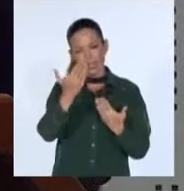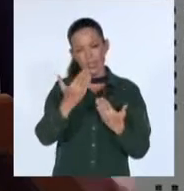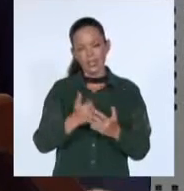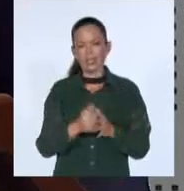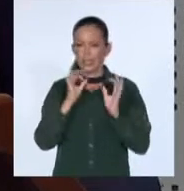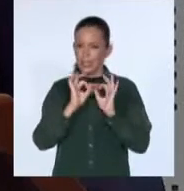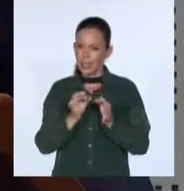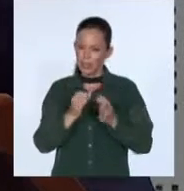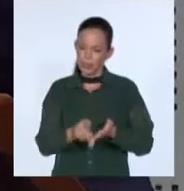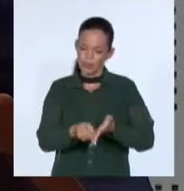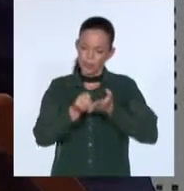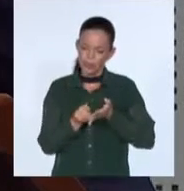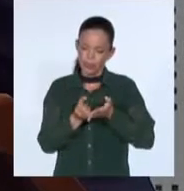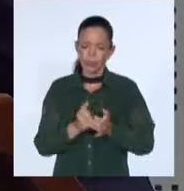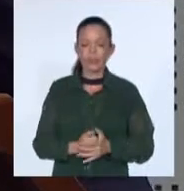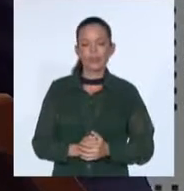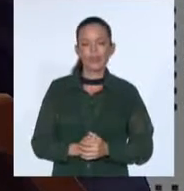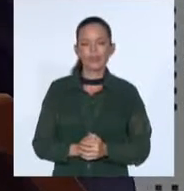mi gratitud.